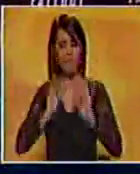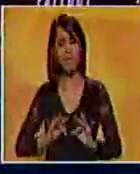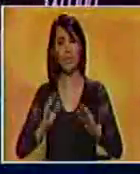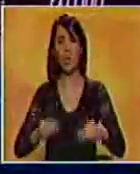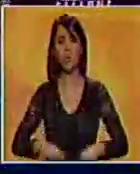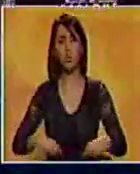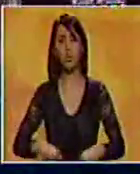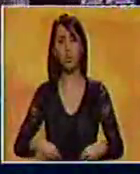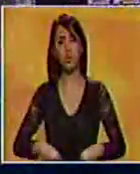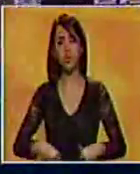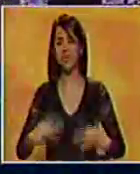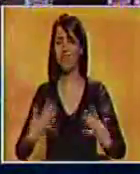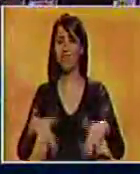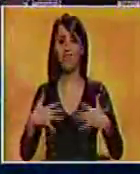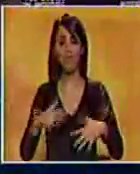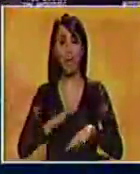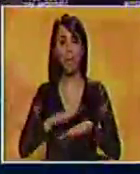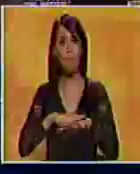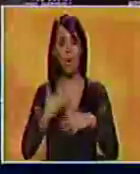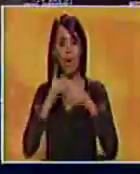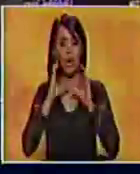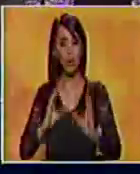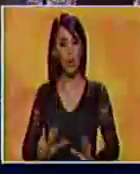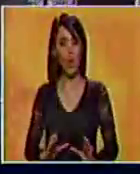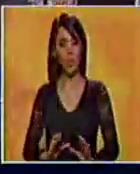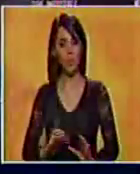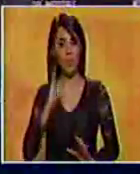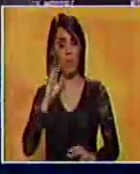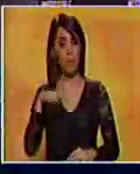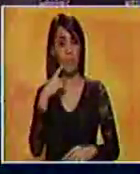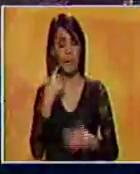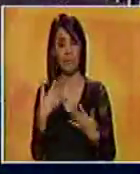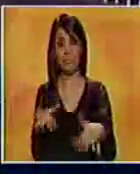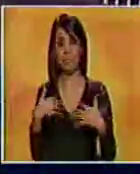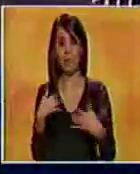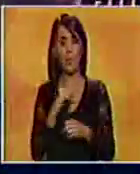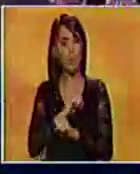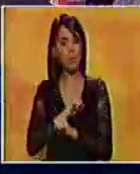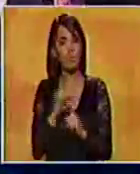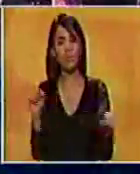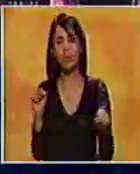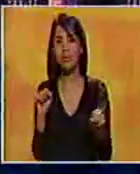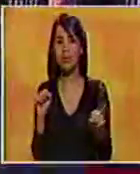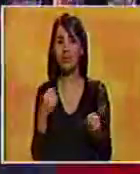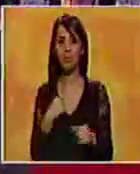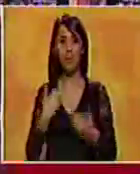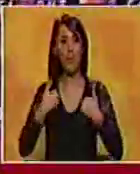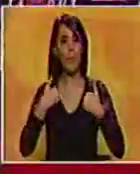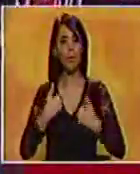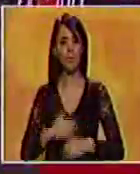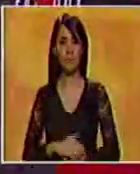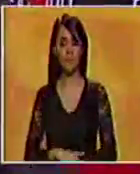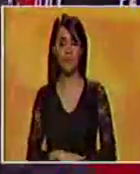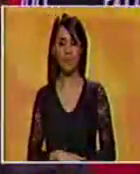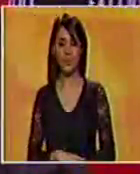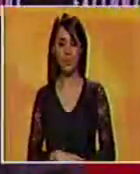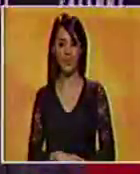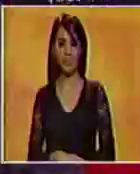implicado, porque básicamente forzó su cuerpo luego del accidente hasta un punto donde no podía hacerse más daño.